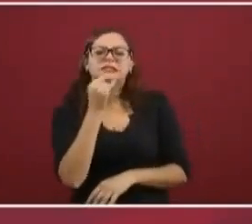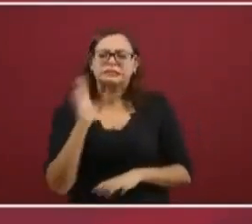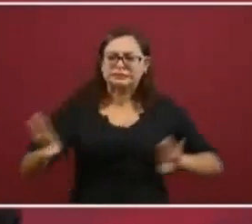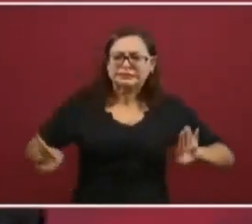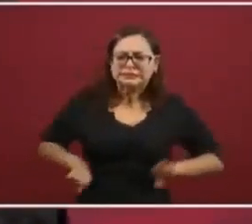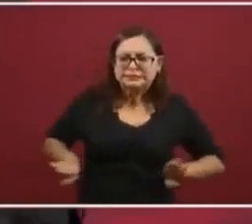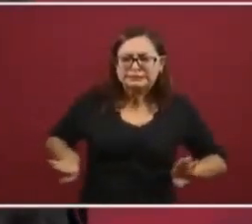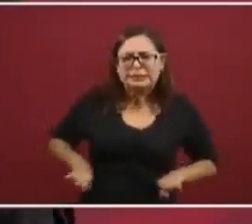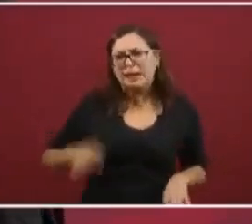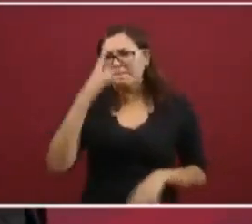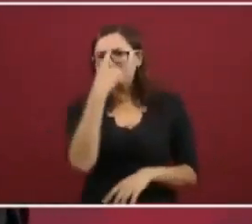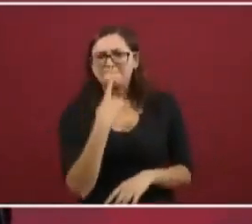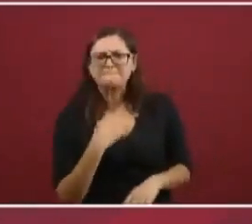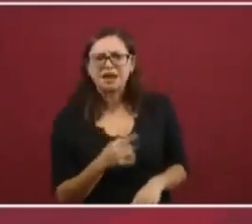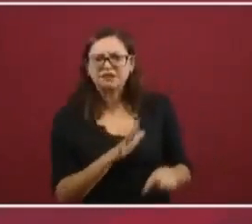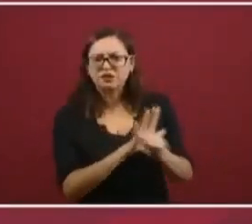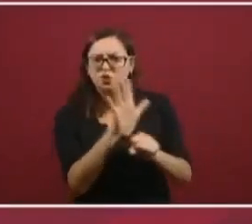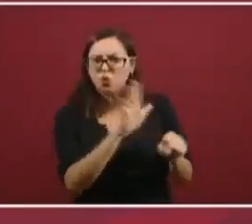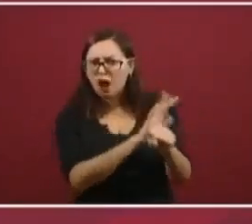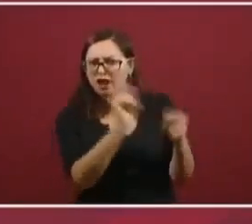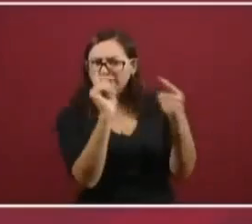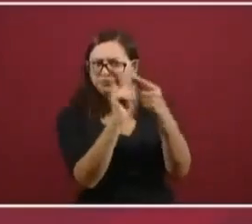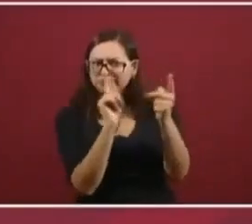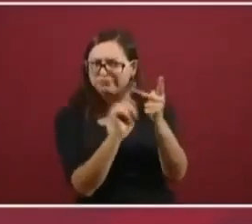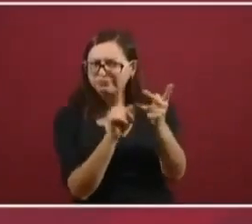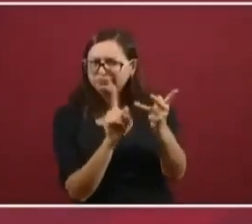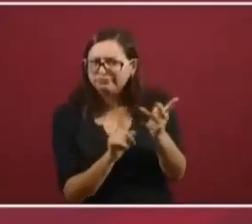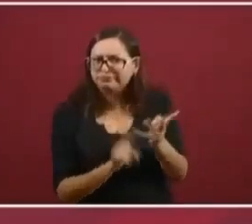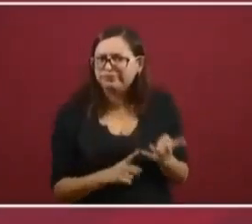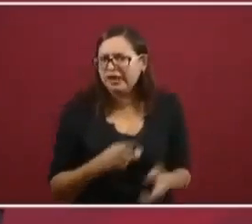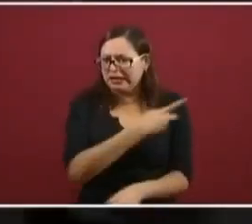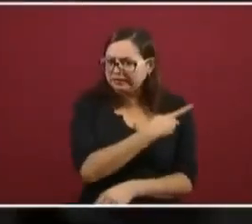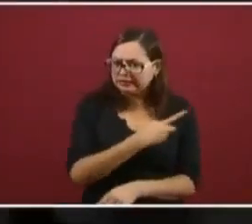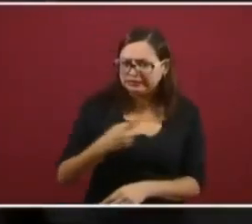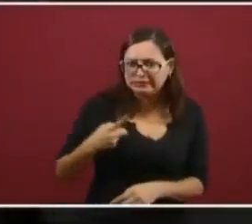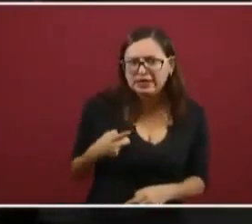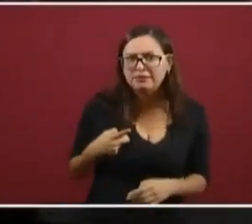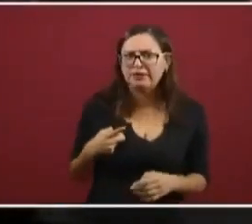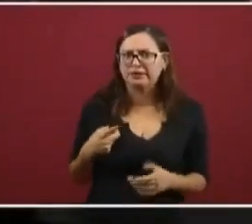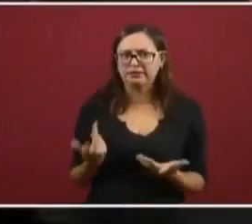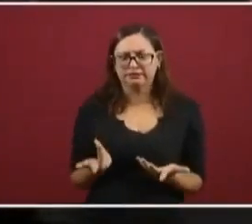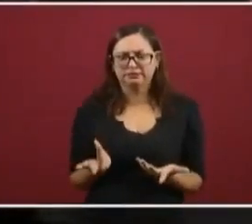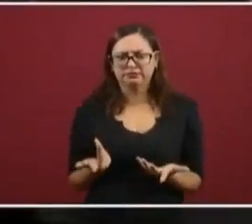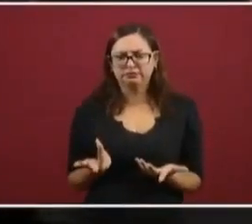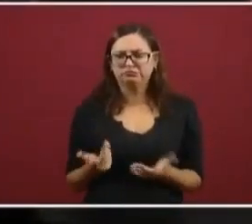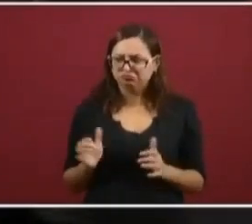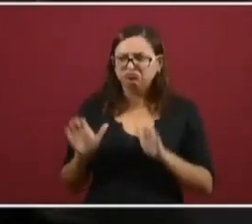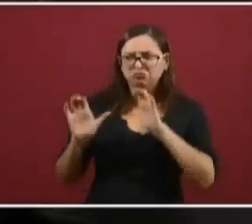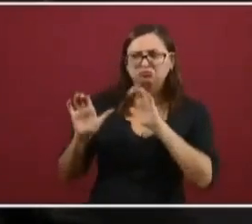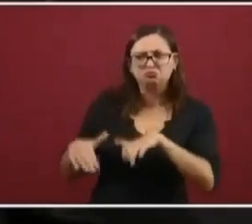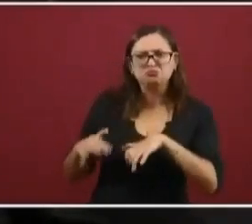deben de cumplir quienes ingresen a la guardia